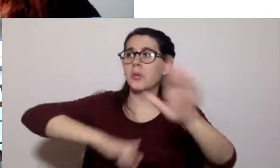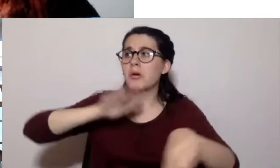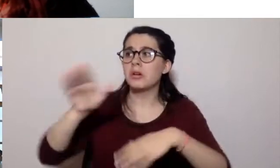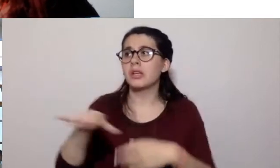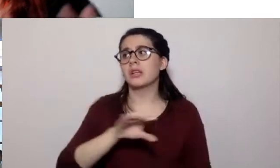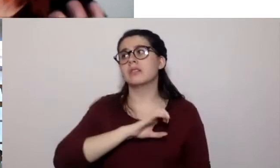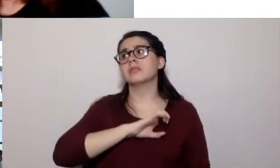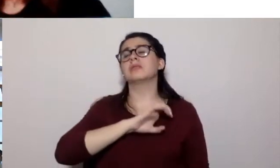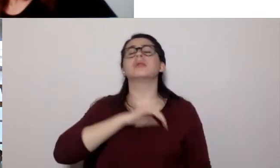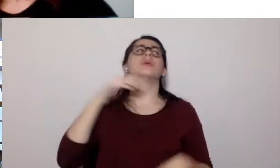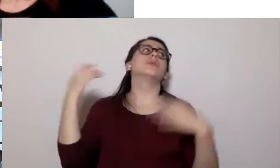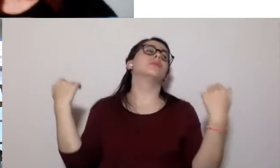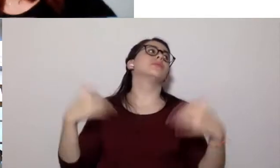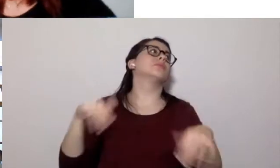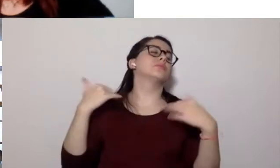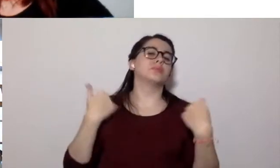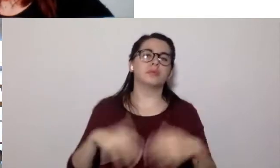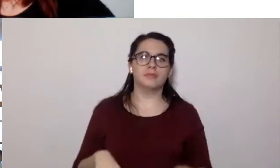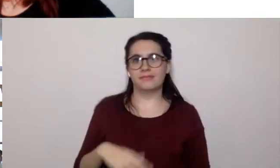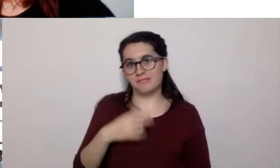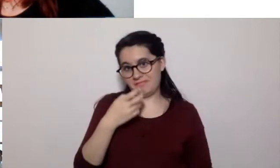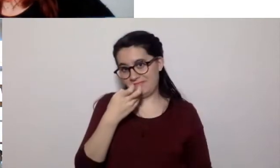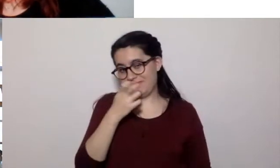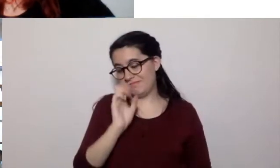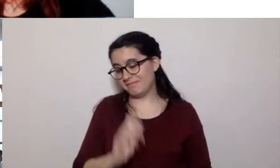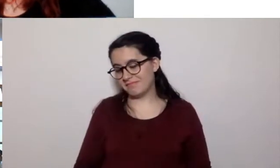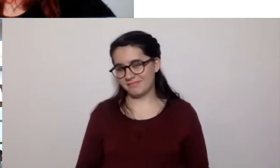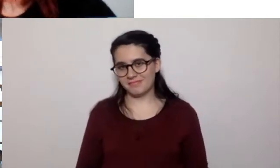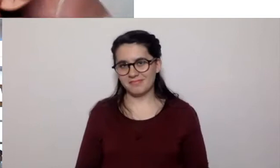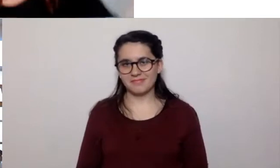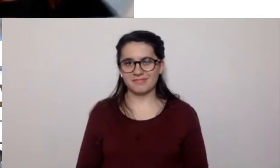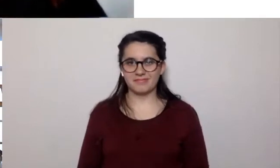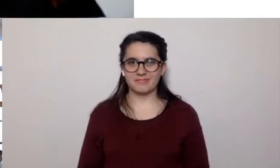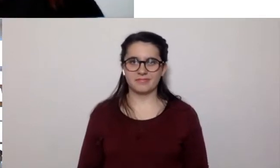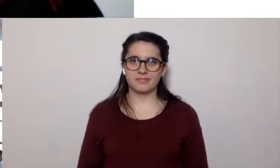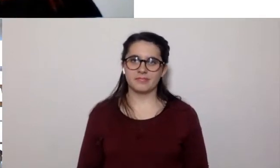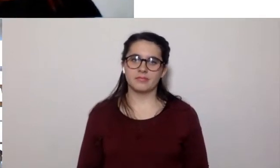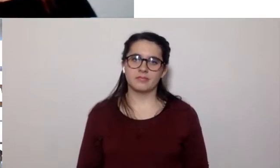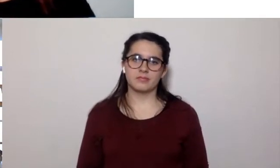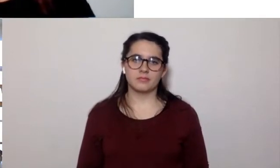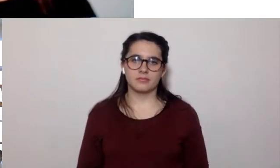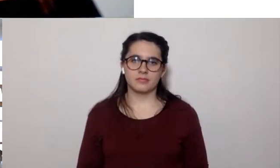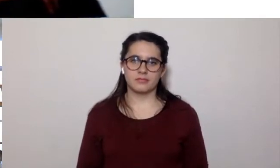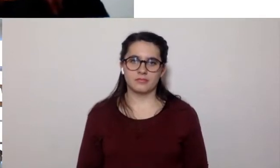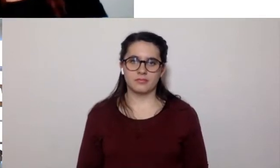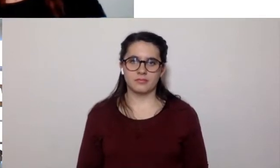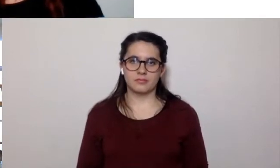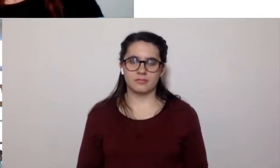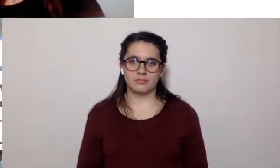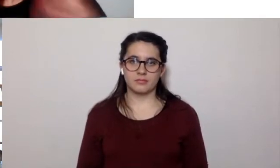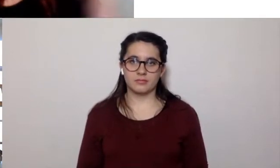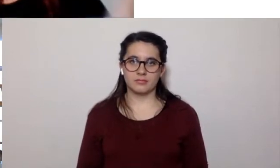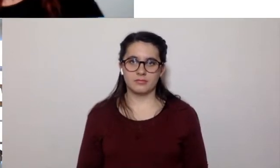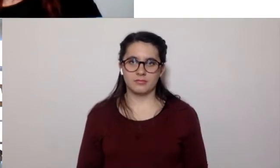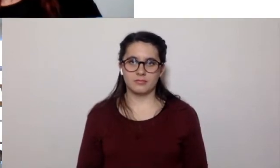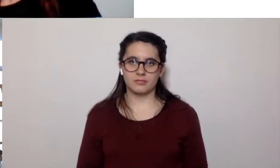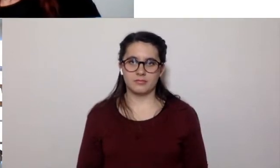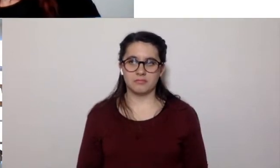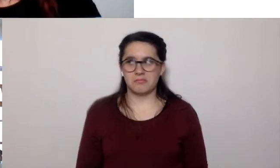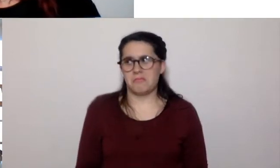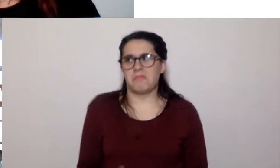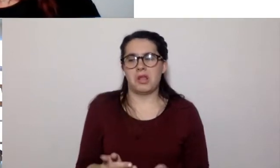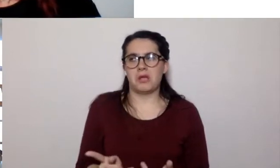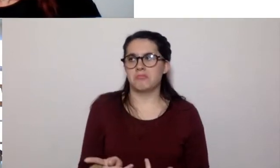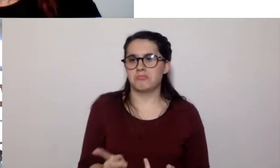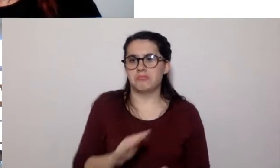de esto, ¿no? Ajá, o no me... ¿Perdón? O de cualquier otra